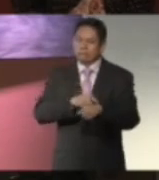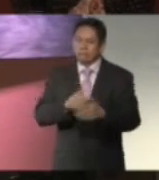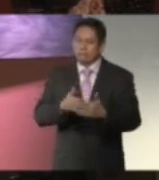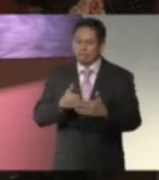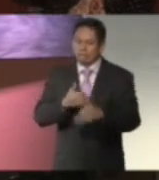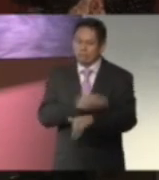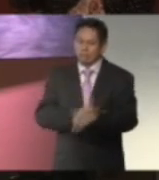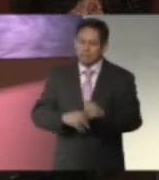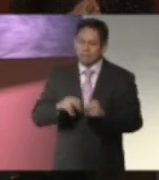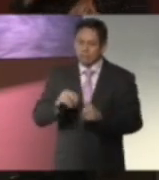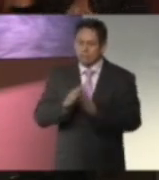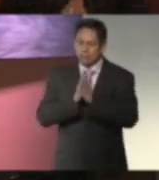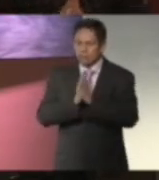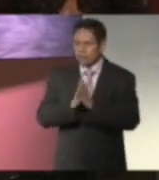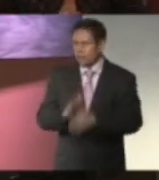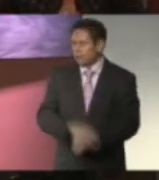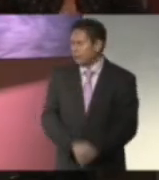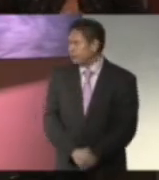siguiente.